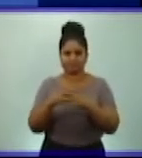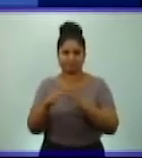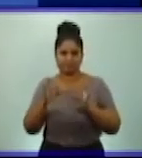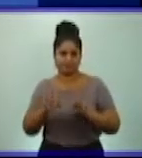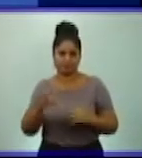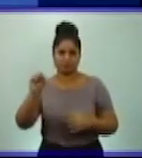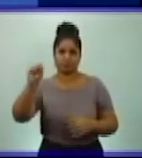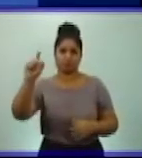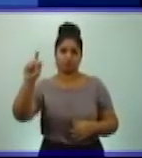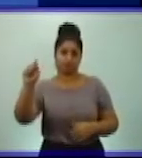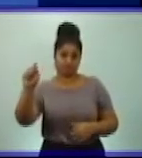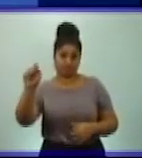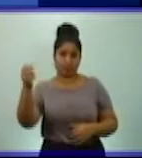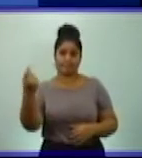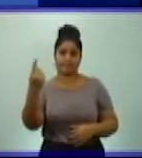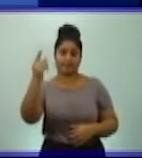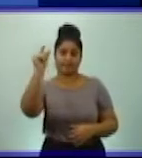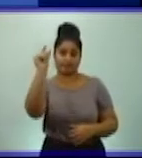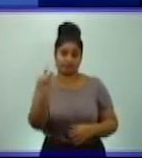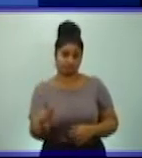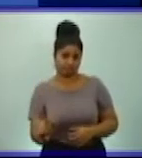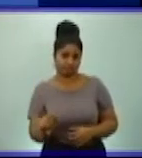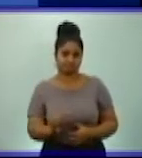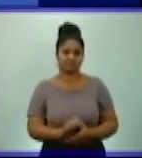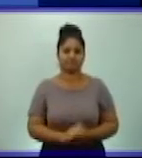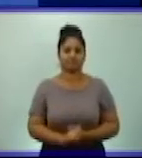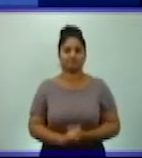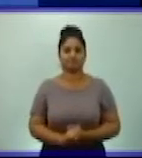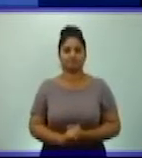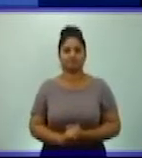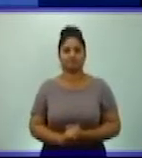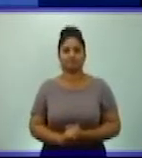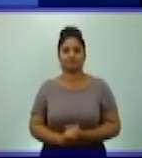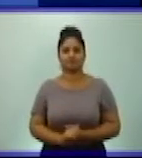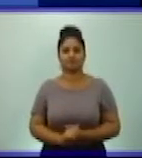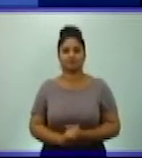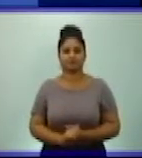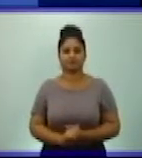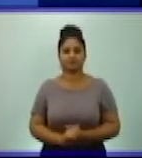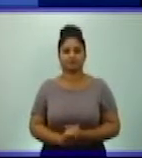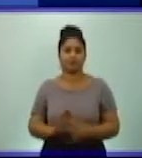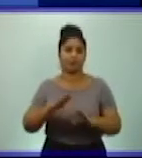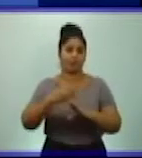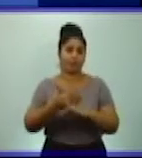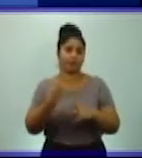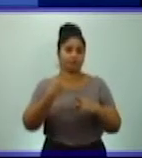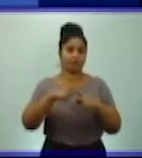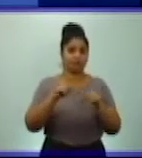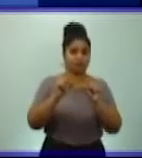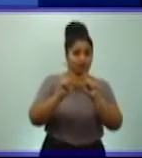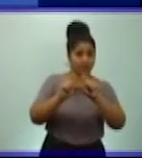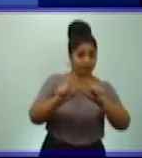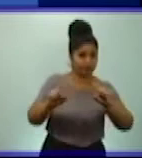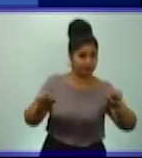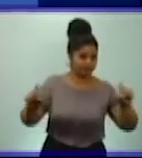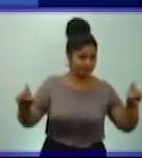en primer lugar, después una oración que sirve como, es decir, una subordinada